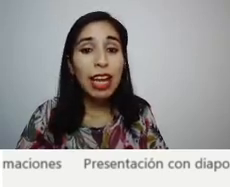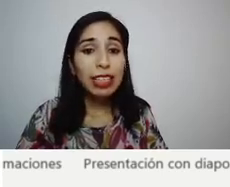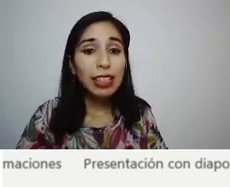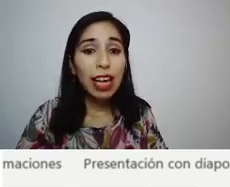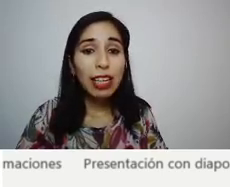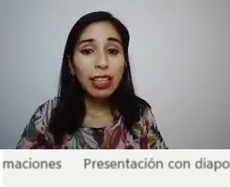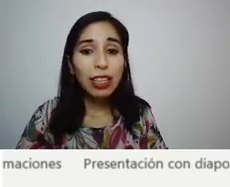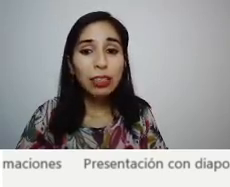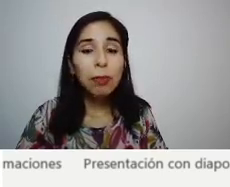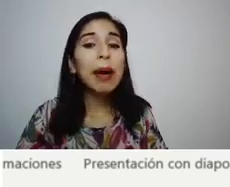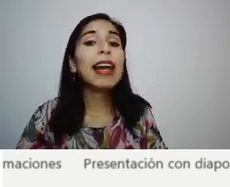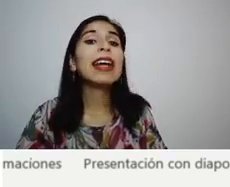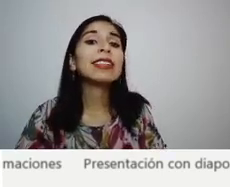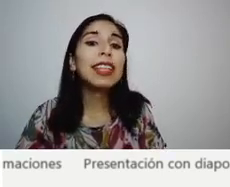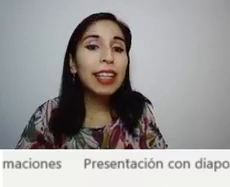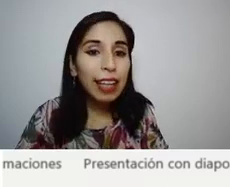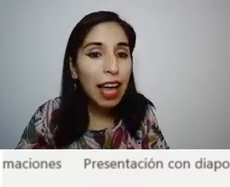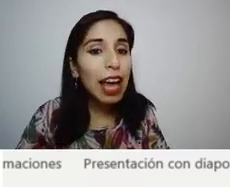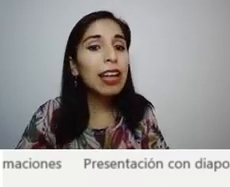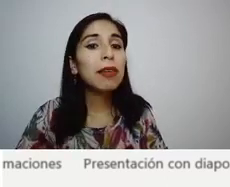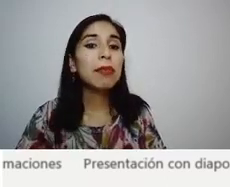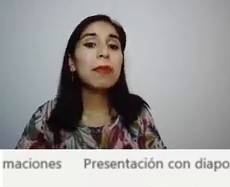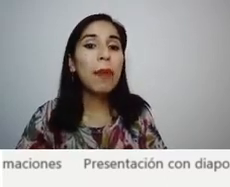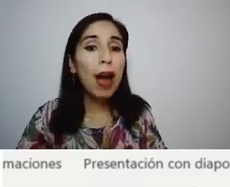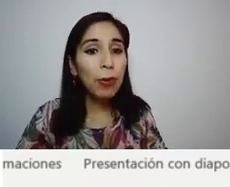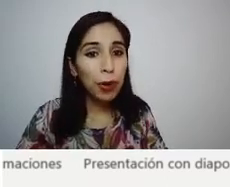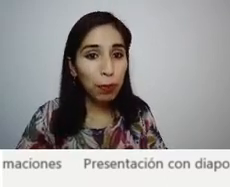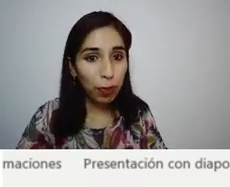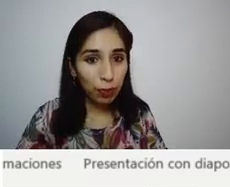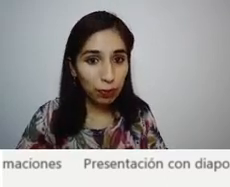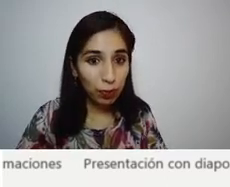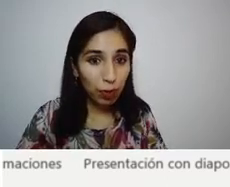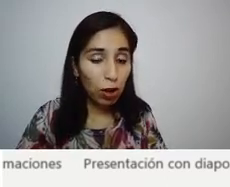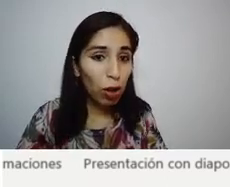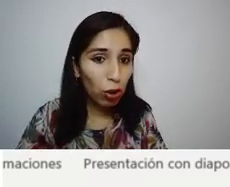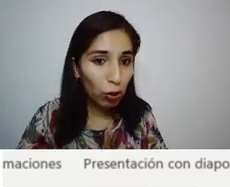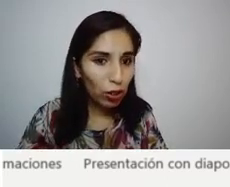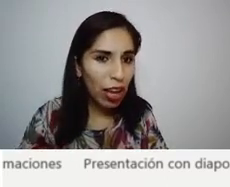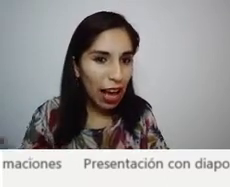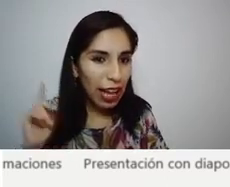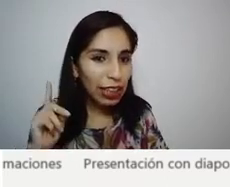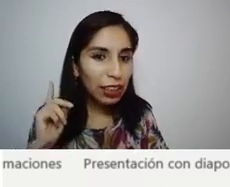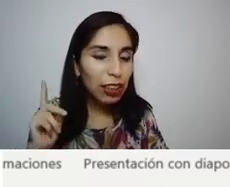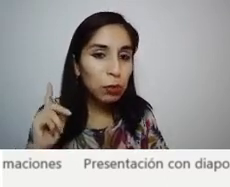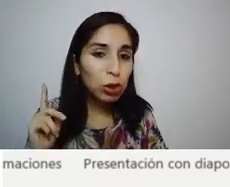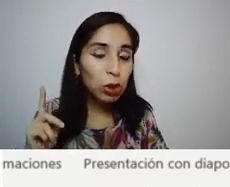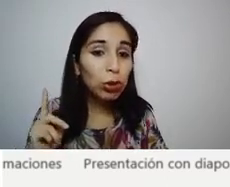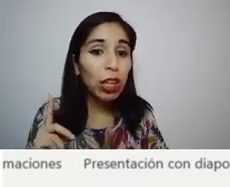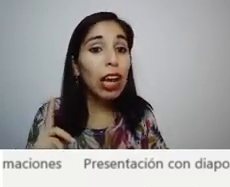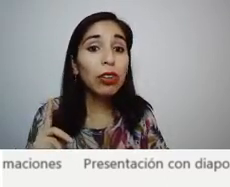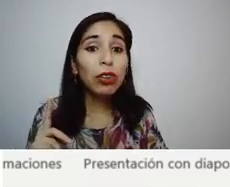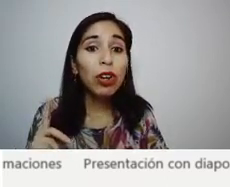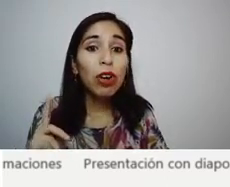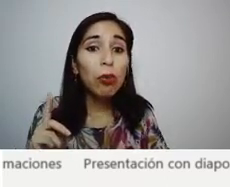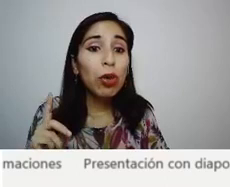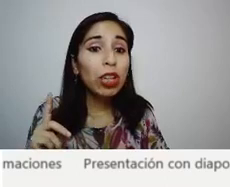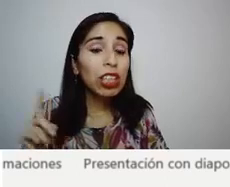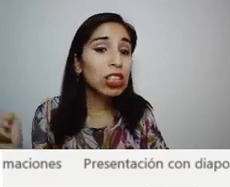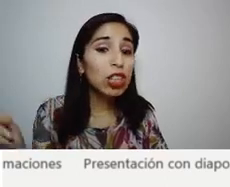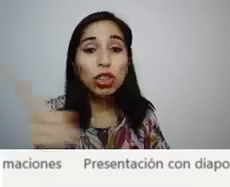esta x para cerrar mi powerpoint ojo hay que tener mucho cuidado